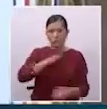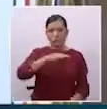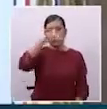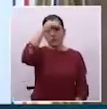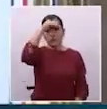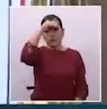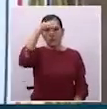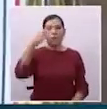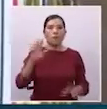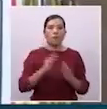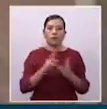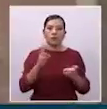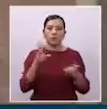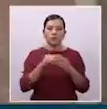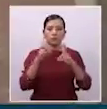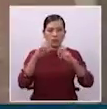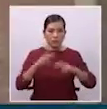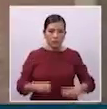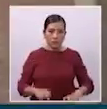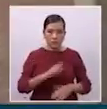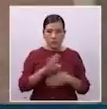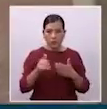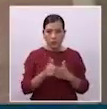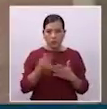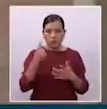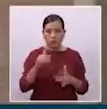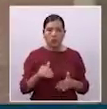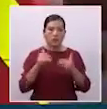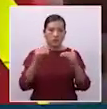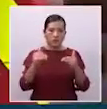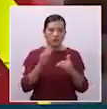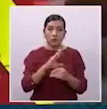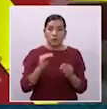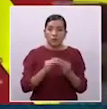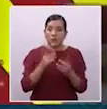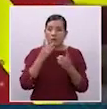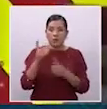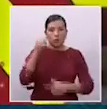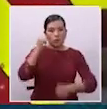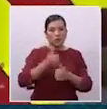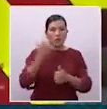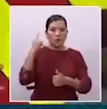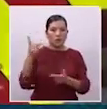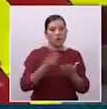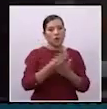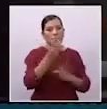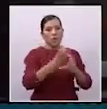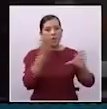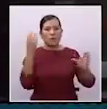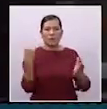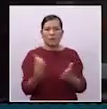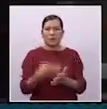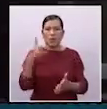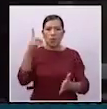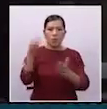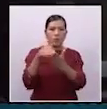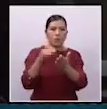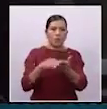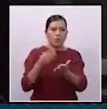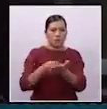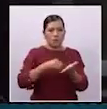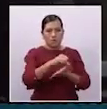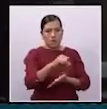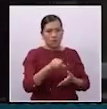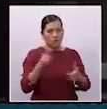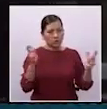Camacho dentro de la investigación denominada Carro Bombero, interpuesta por el diputado Hernán Hinojosa. Ha sido suspendida por una